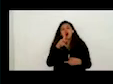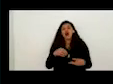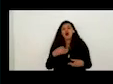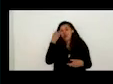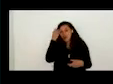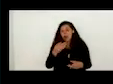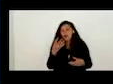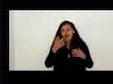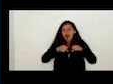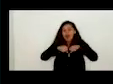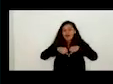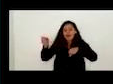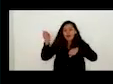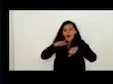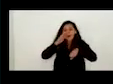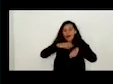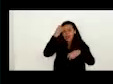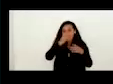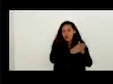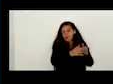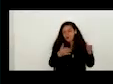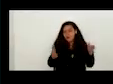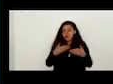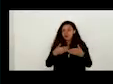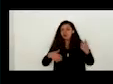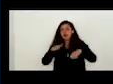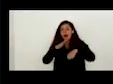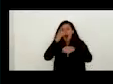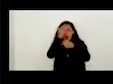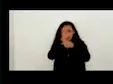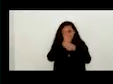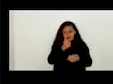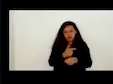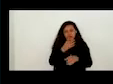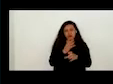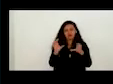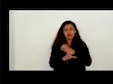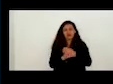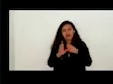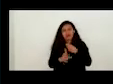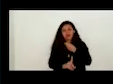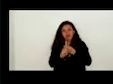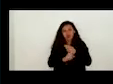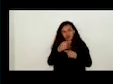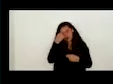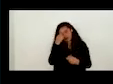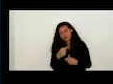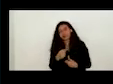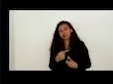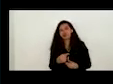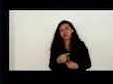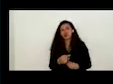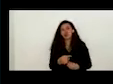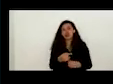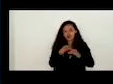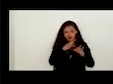larga, que hoy en día se han identificado como productos nocivos para las bacterias benéficas que